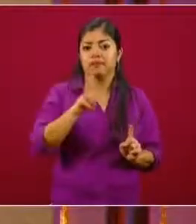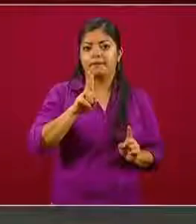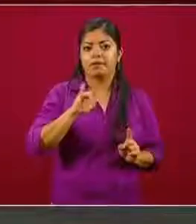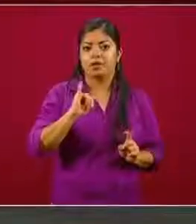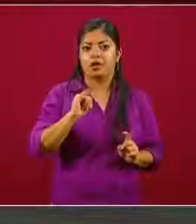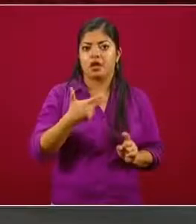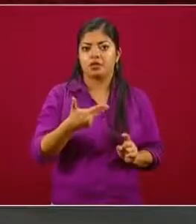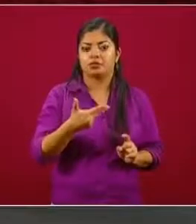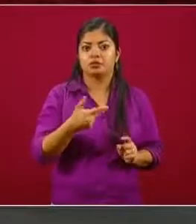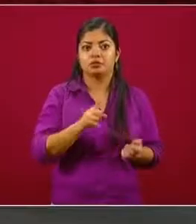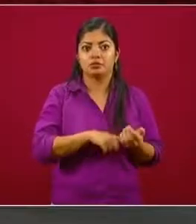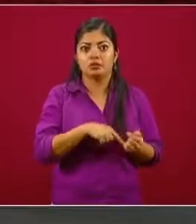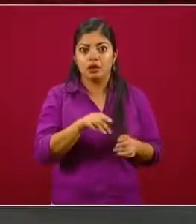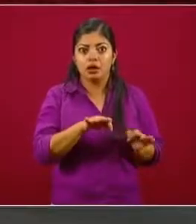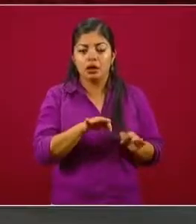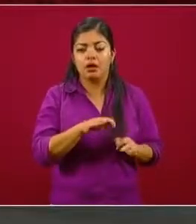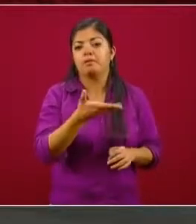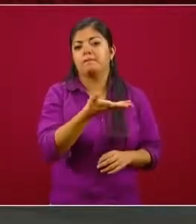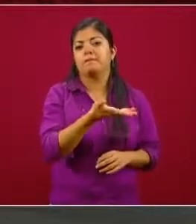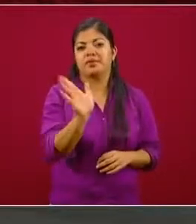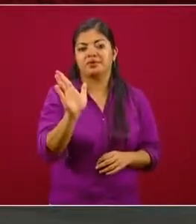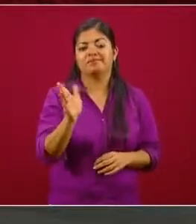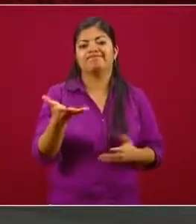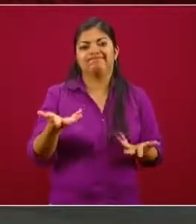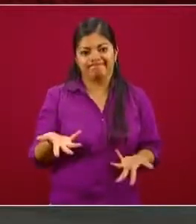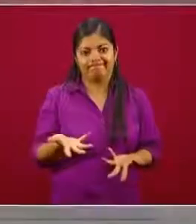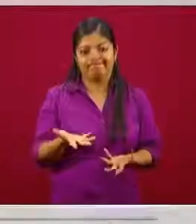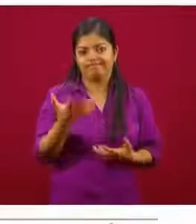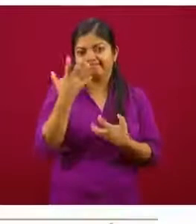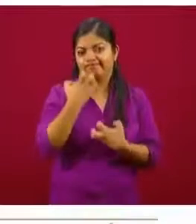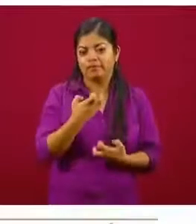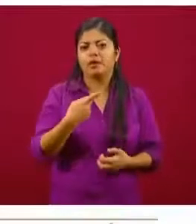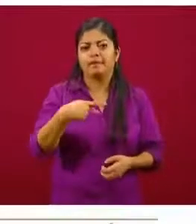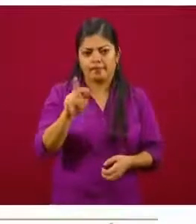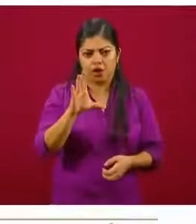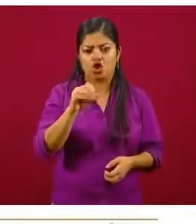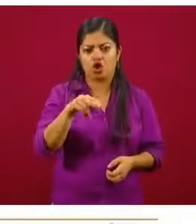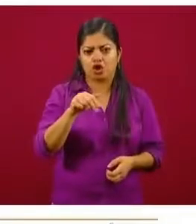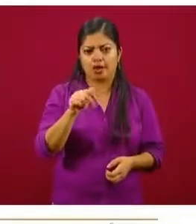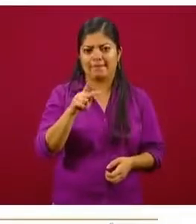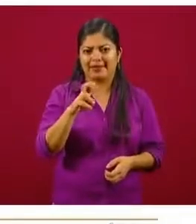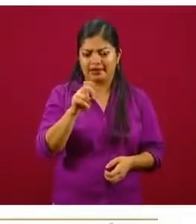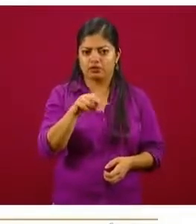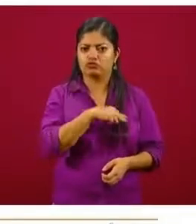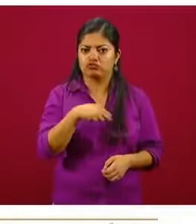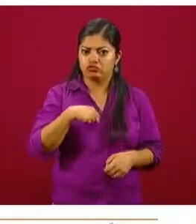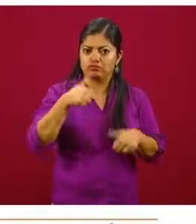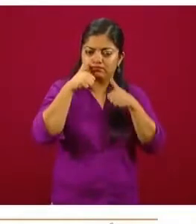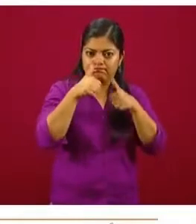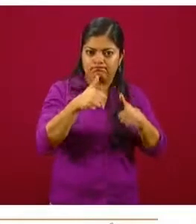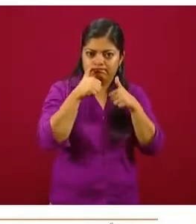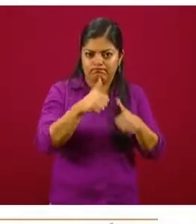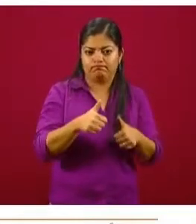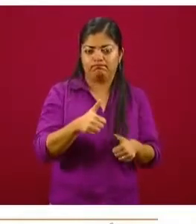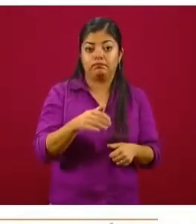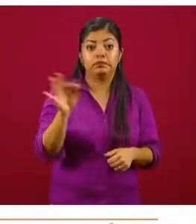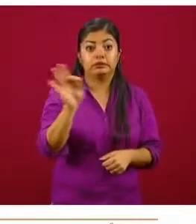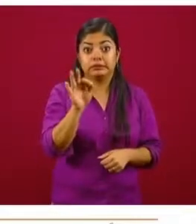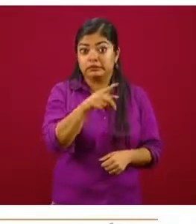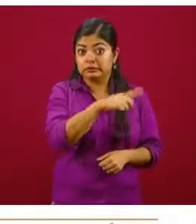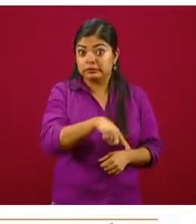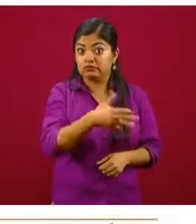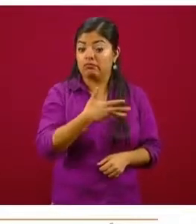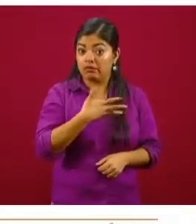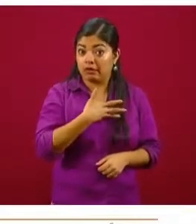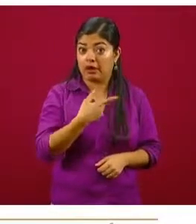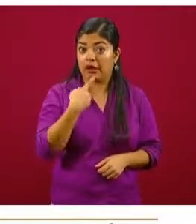VIH. Entonces, bueno, pues esto es bastante lamentable, pero bueno, pues en CONAPRED estamos atendiendo estas quejas, por eso es importante que quien tenga alguna situación de